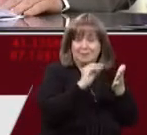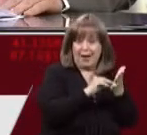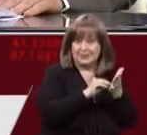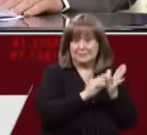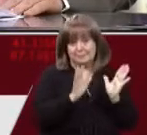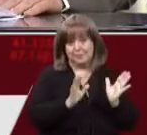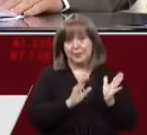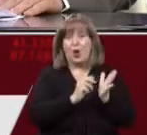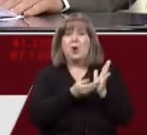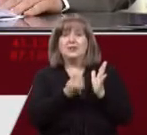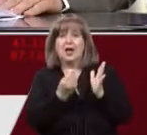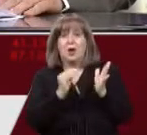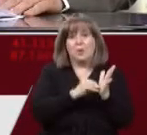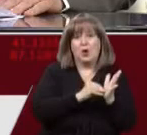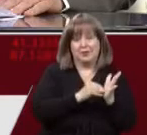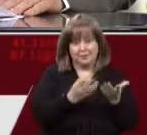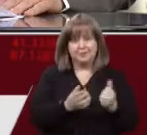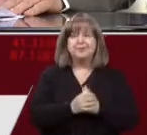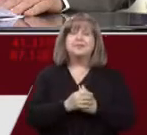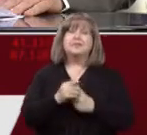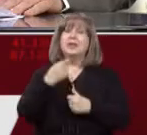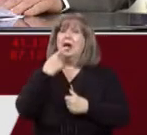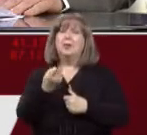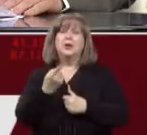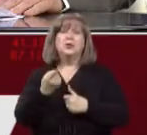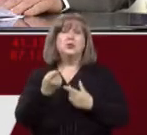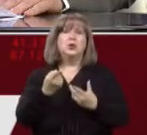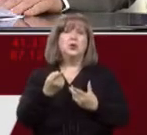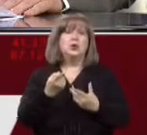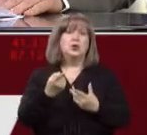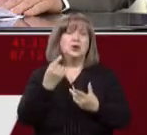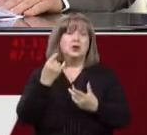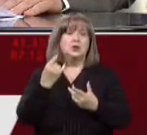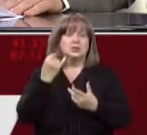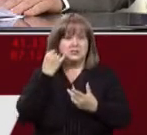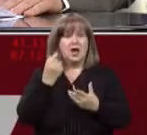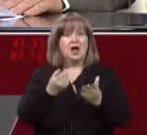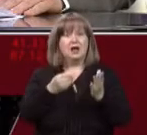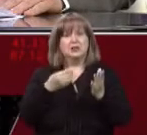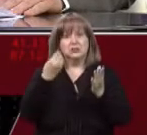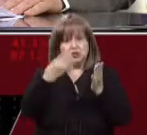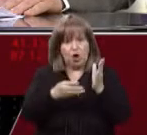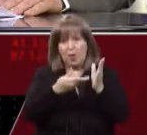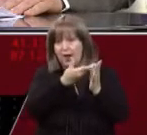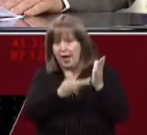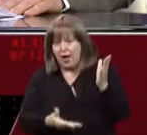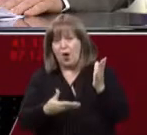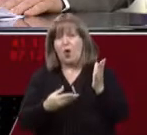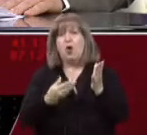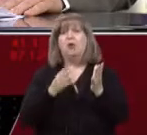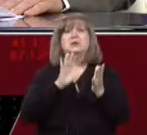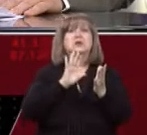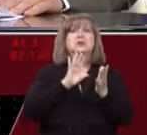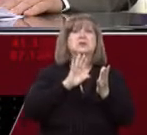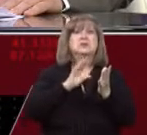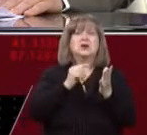primera vista del proyecto, ¿advierten que falta algo muy claro o sobra algo muy claro que se pueda anticipar o esperarán